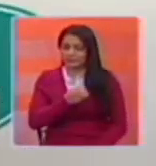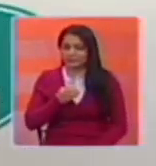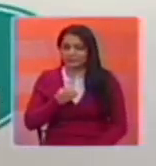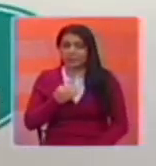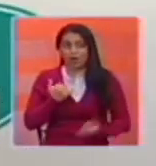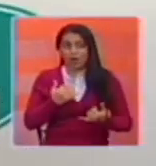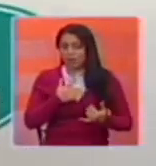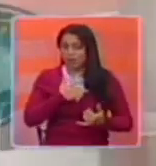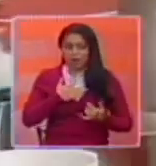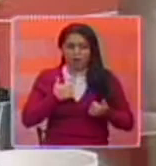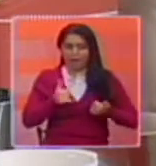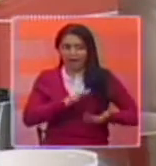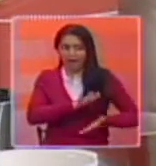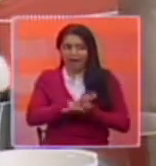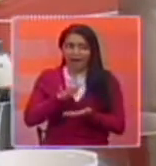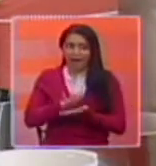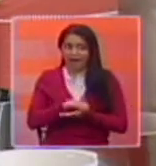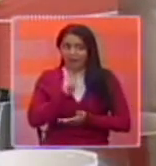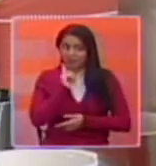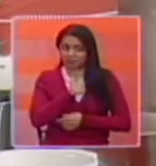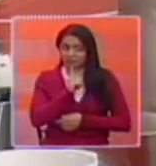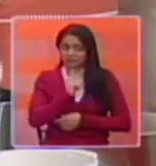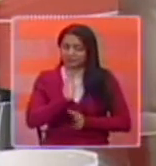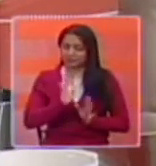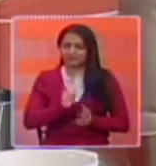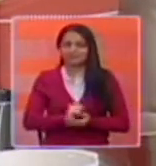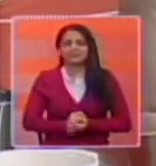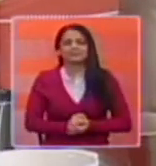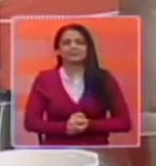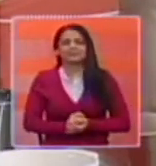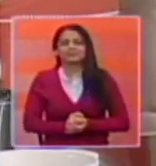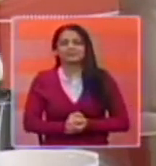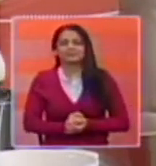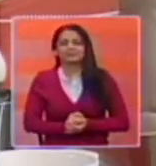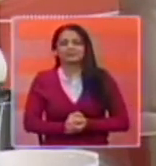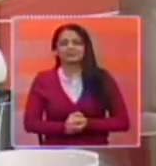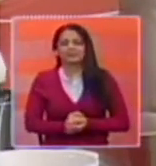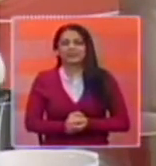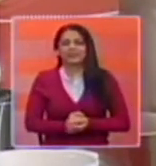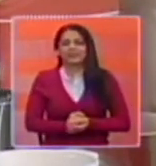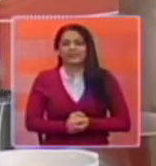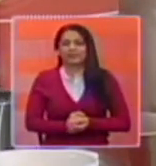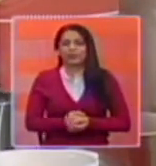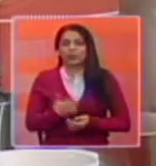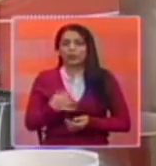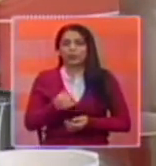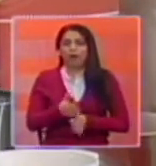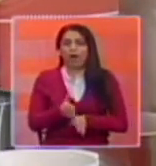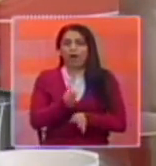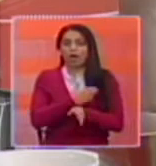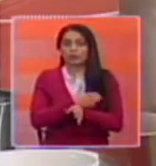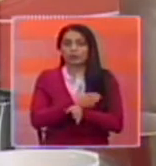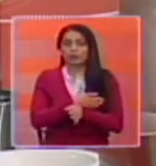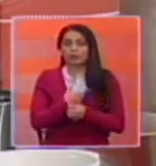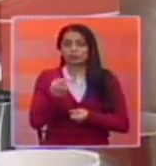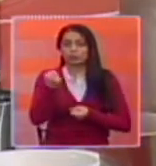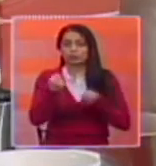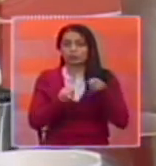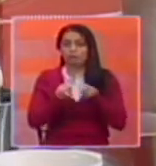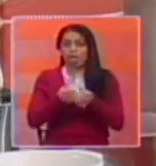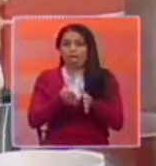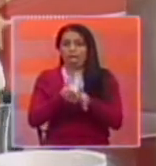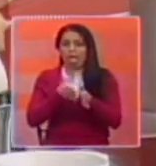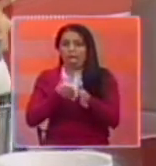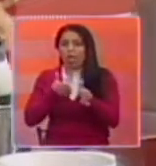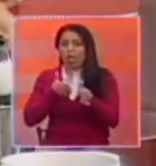más bonita, yo contenta el día de hoy. Hoy día sí estaba contenta. Me tocó un tráfico. Yo vivo sin tráfico a